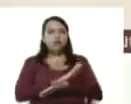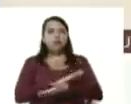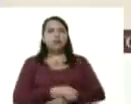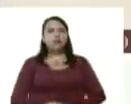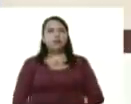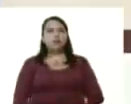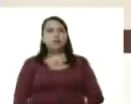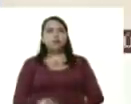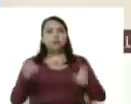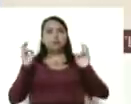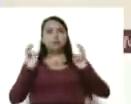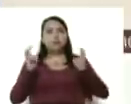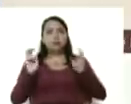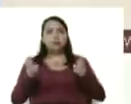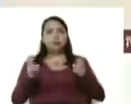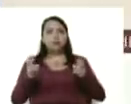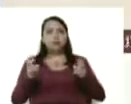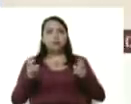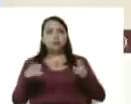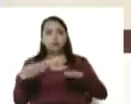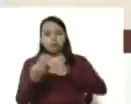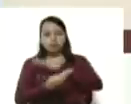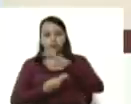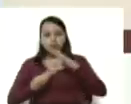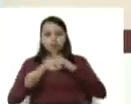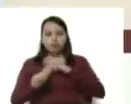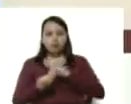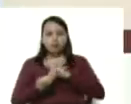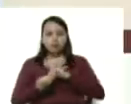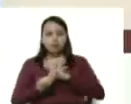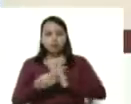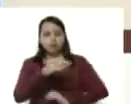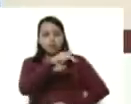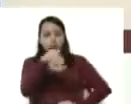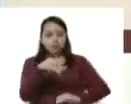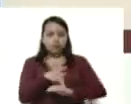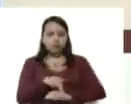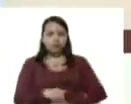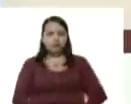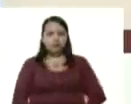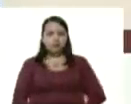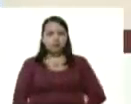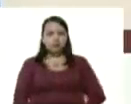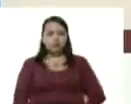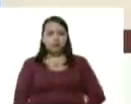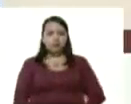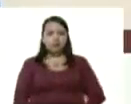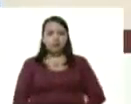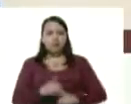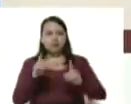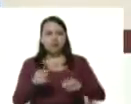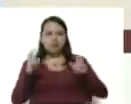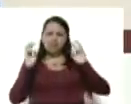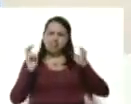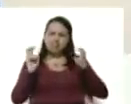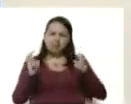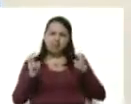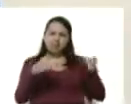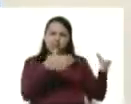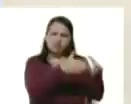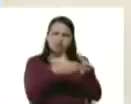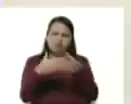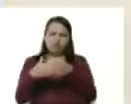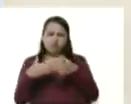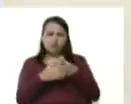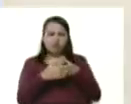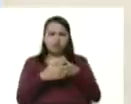un tema fundamental para la nación. No tiene que ver con un tema para sectores.